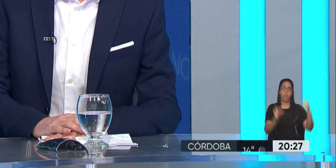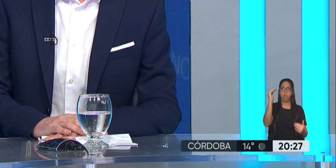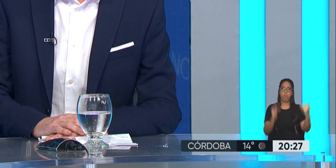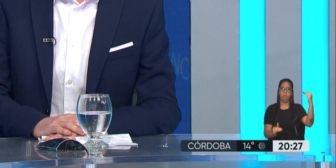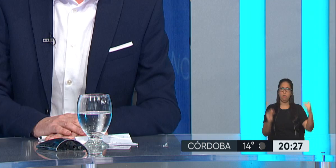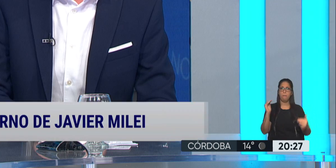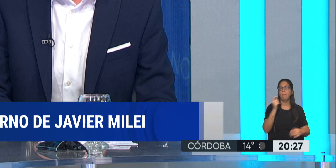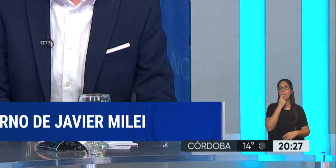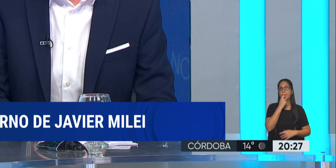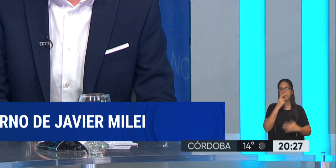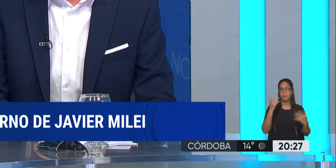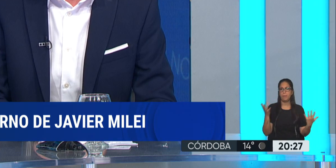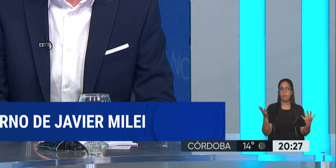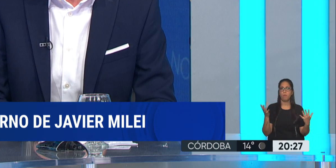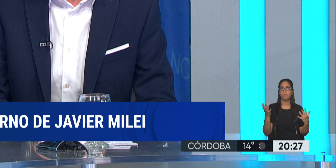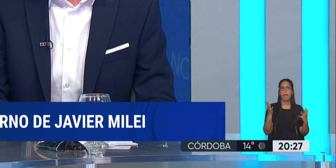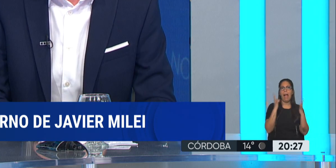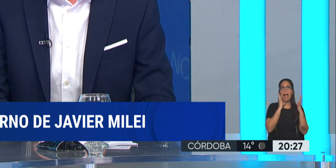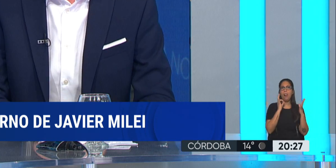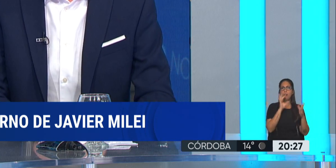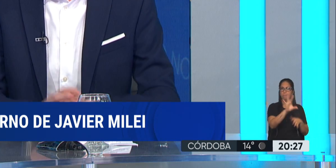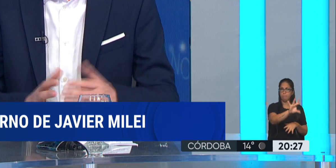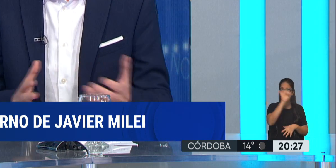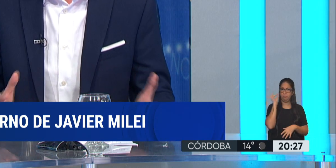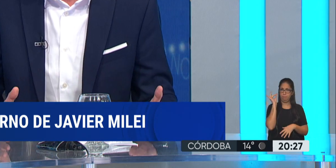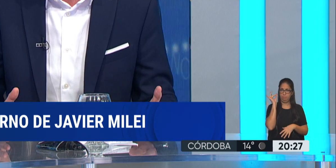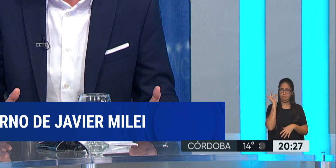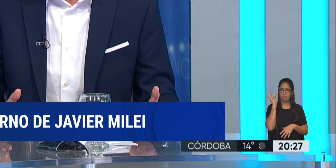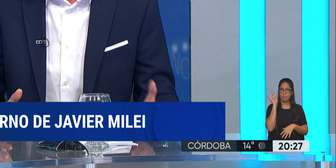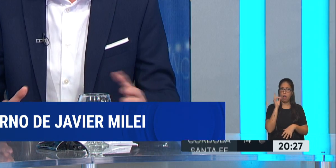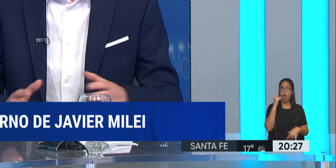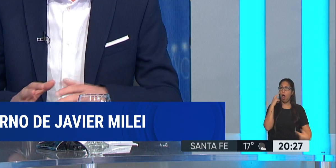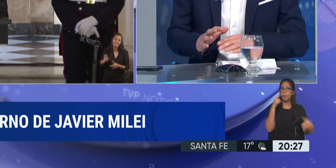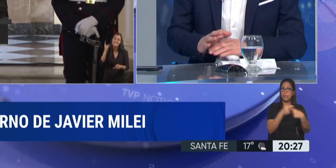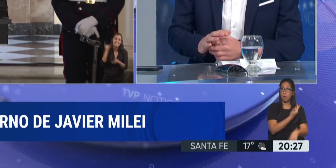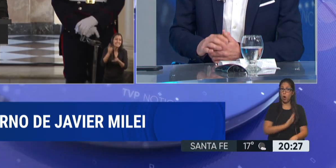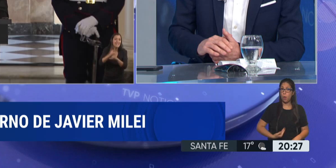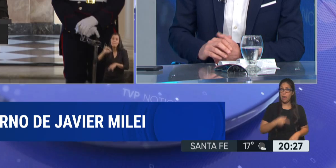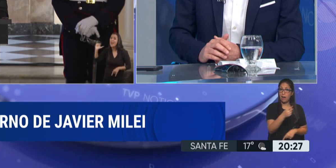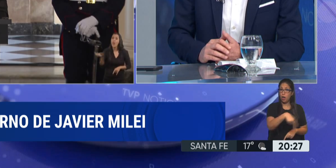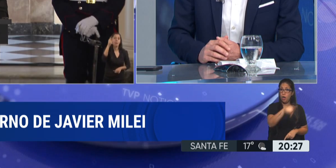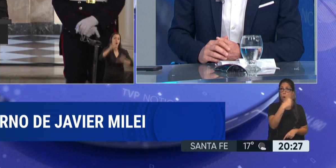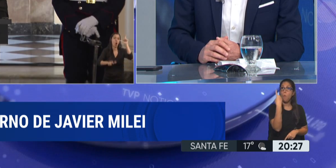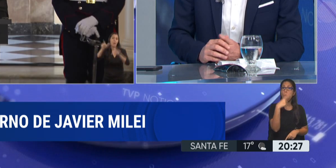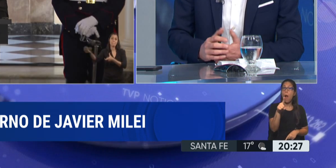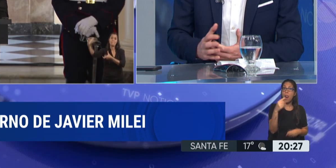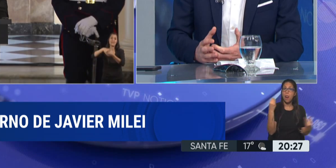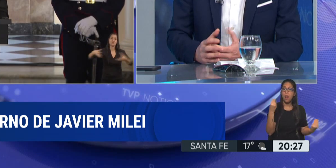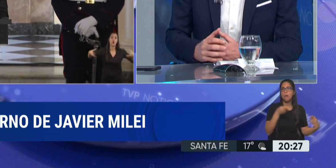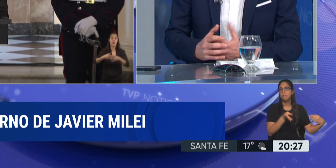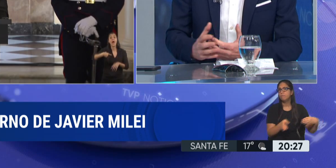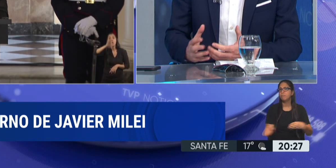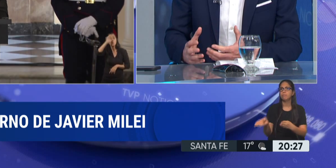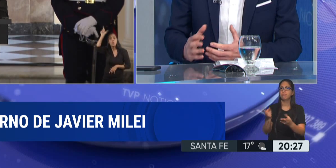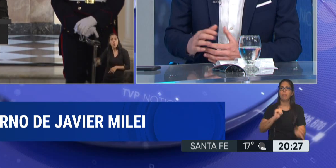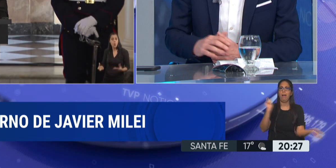una primera cuestión más relevante podemos decir ¿cuál era el objetivo del gobierno? Bueno, en principio el cambio de rumbo, el cambio de